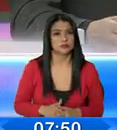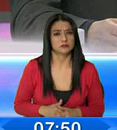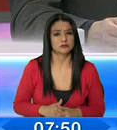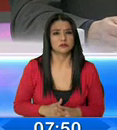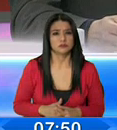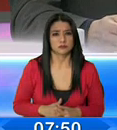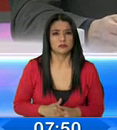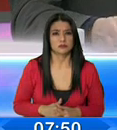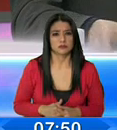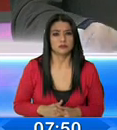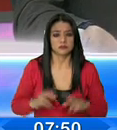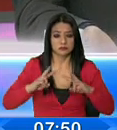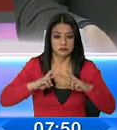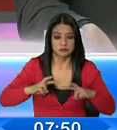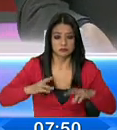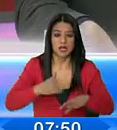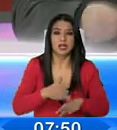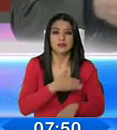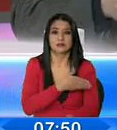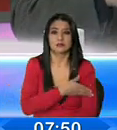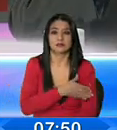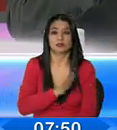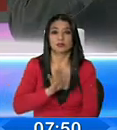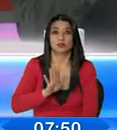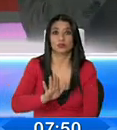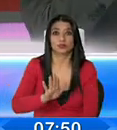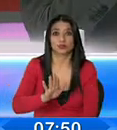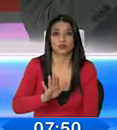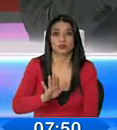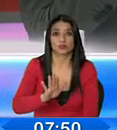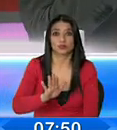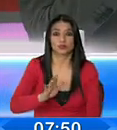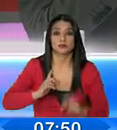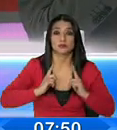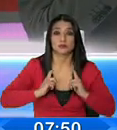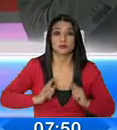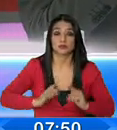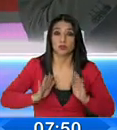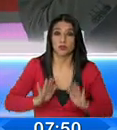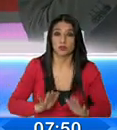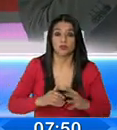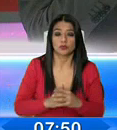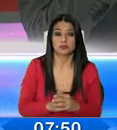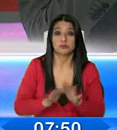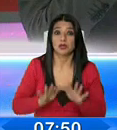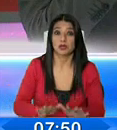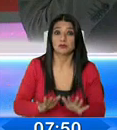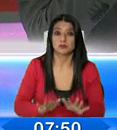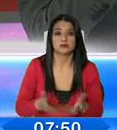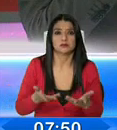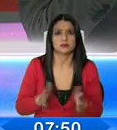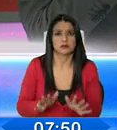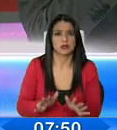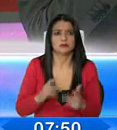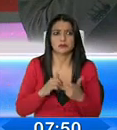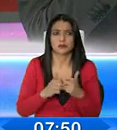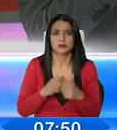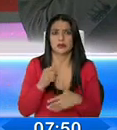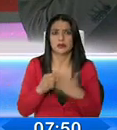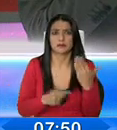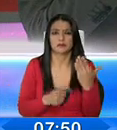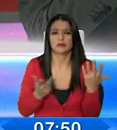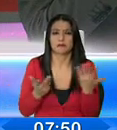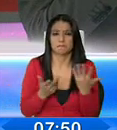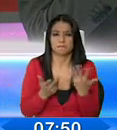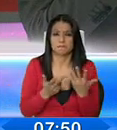en exámenes previos que realizamos precisamente al sector salud del país. Este es un sector que ha tenido graves lesiones en lo que tiene que ver